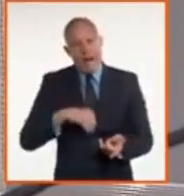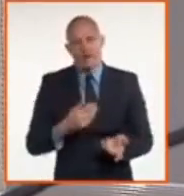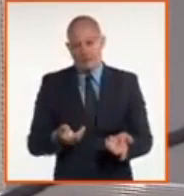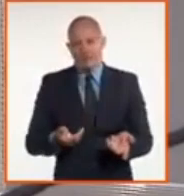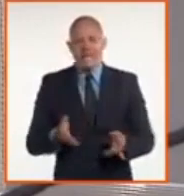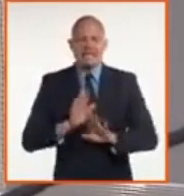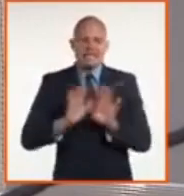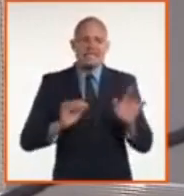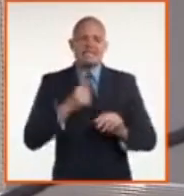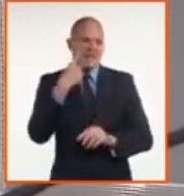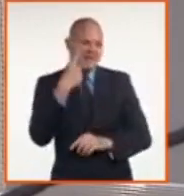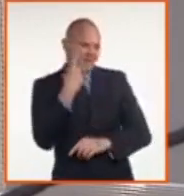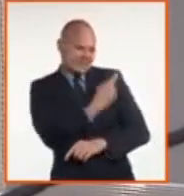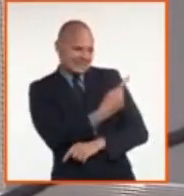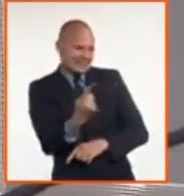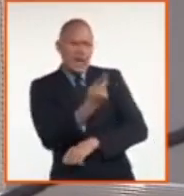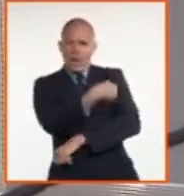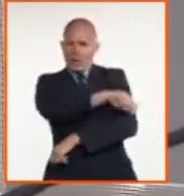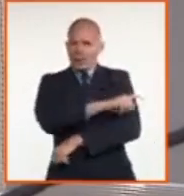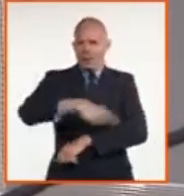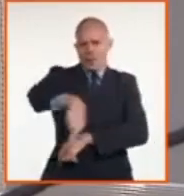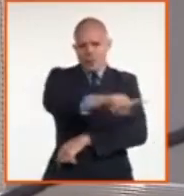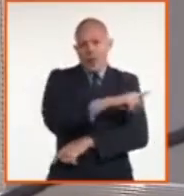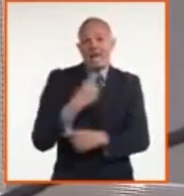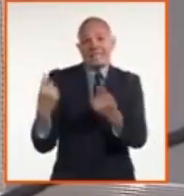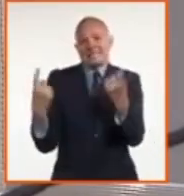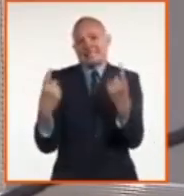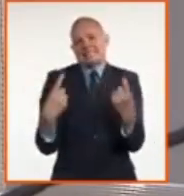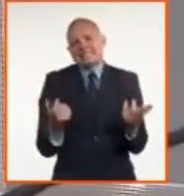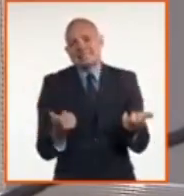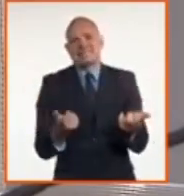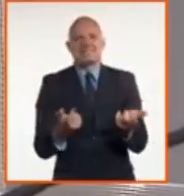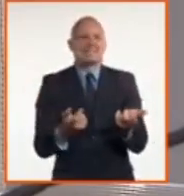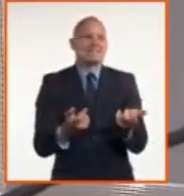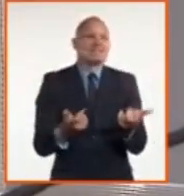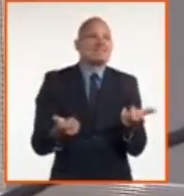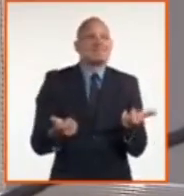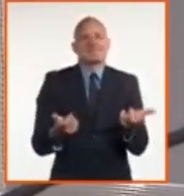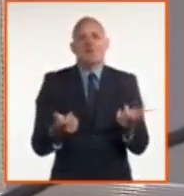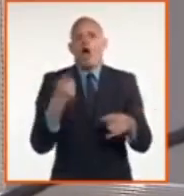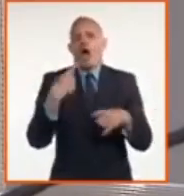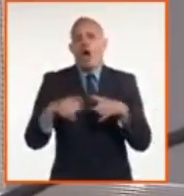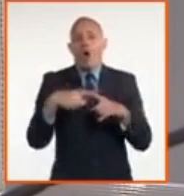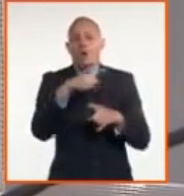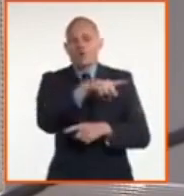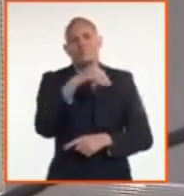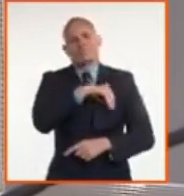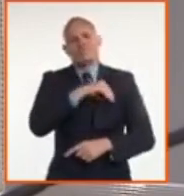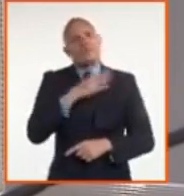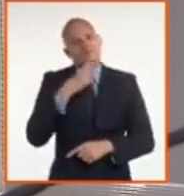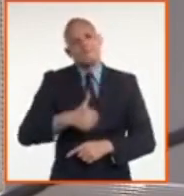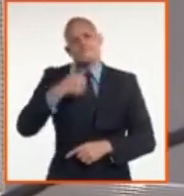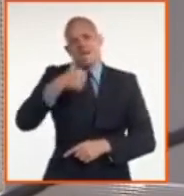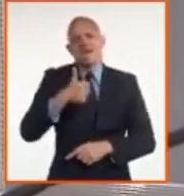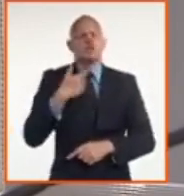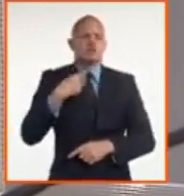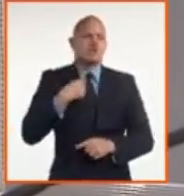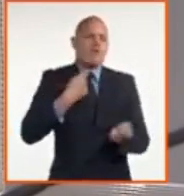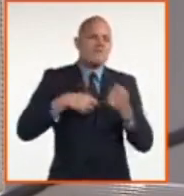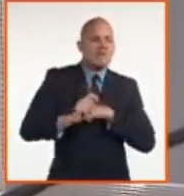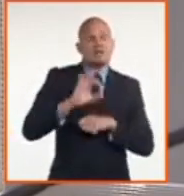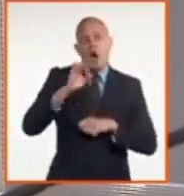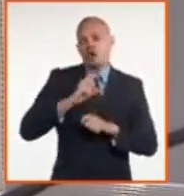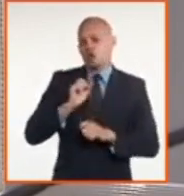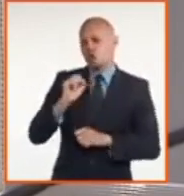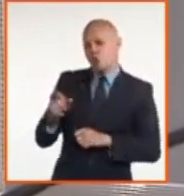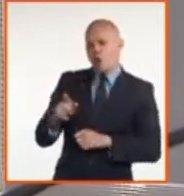ya usted pudo ver en la presentación que se hizo como las personas dicen que se sienten más seguros que es más